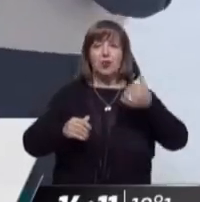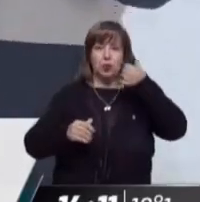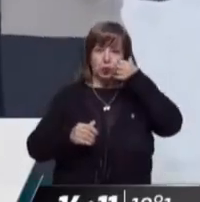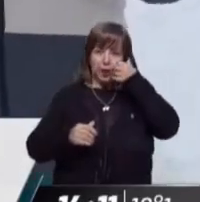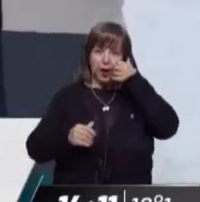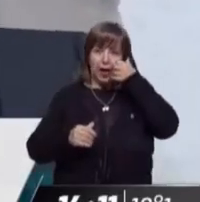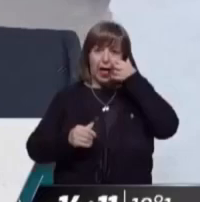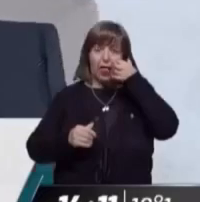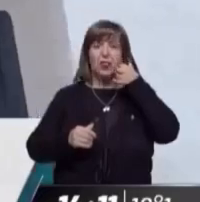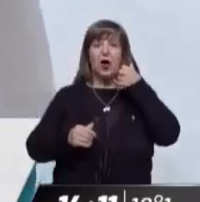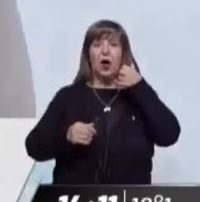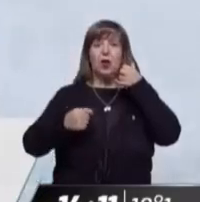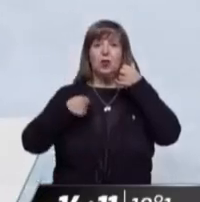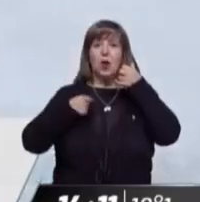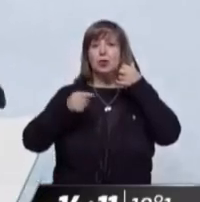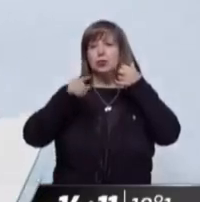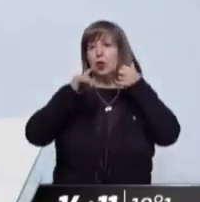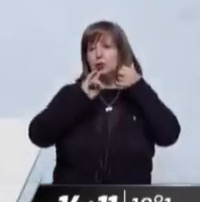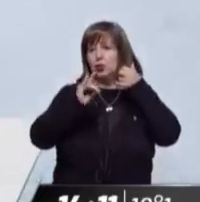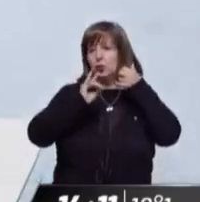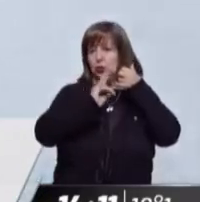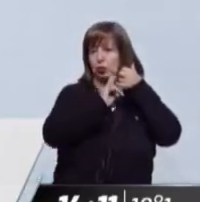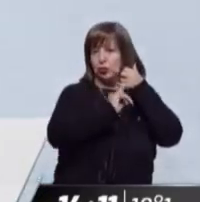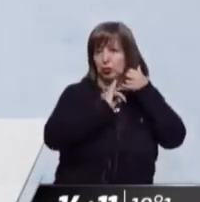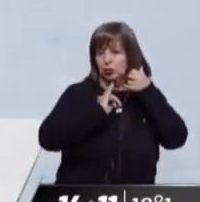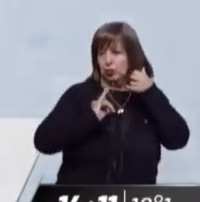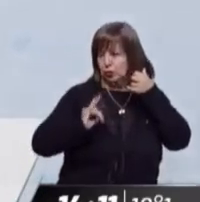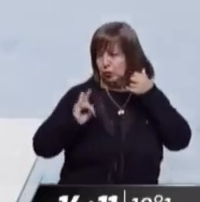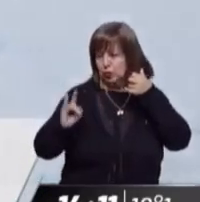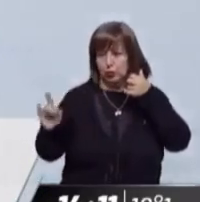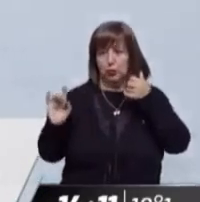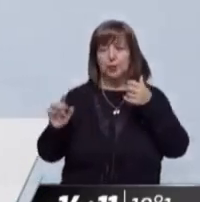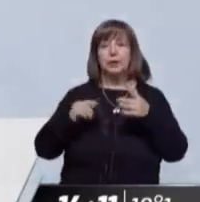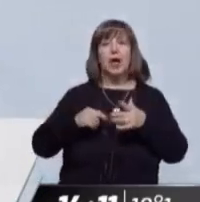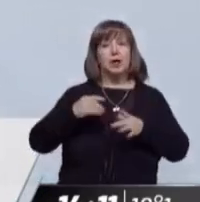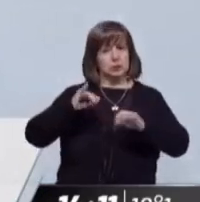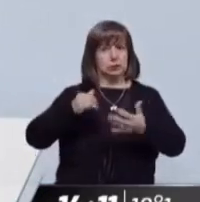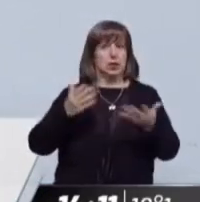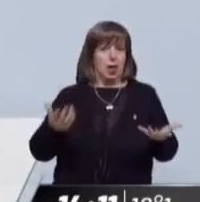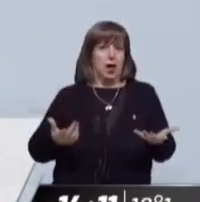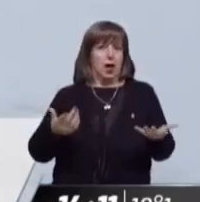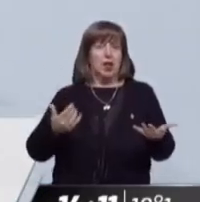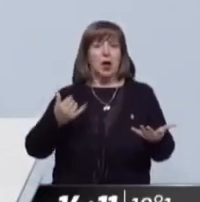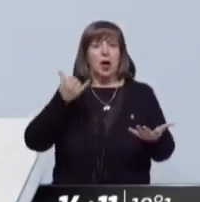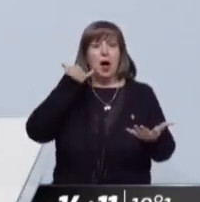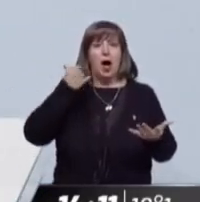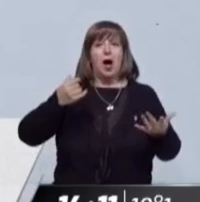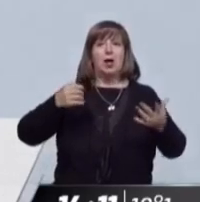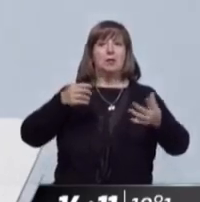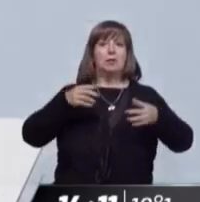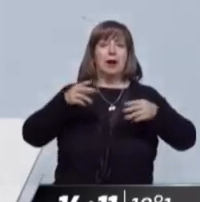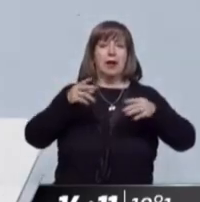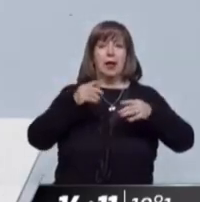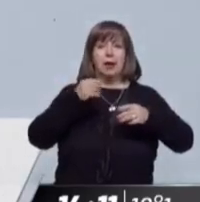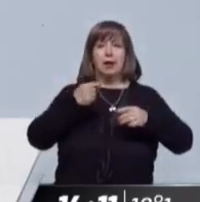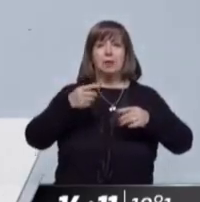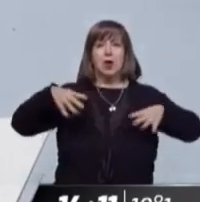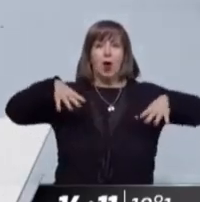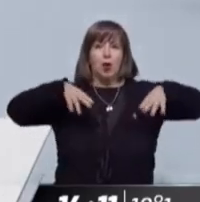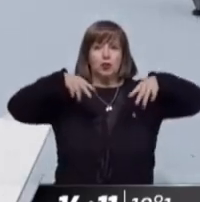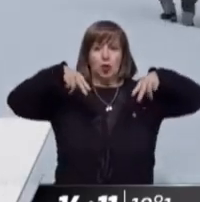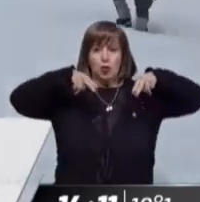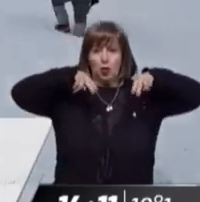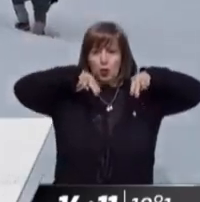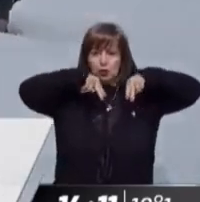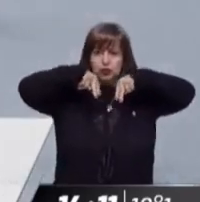todo, anunciando cuándo es tu turno. Exactamente, tenemos personal que controla el tráfico, digamos, para que nadie se lastime. Vamos